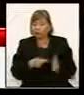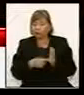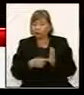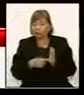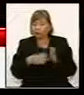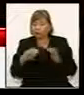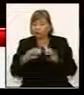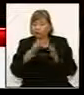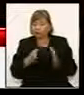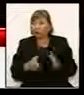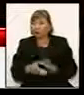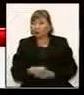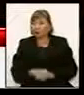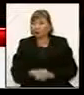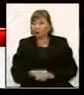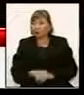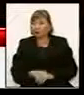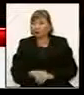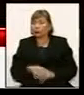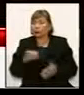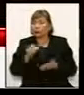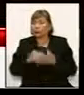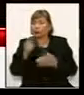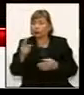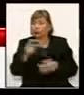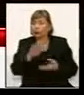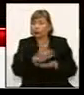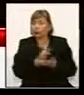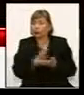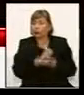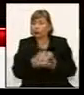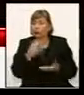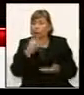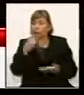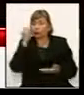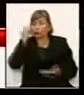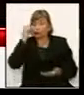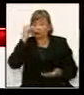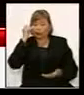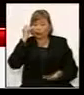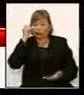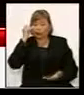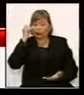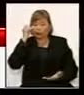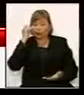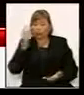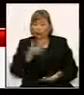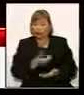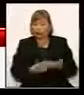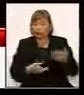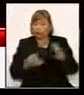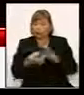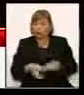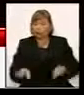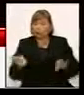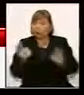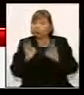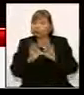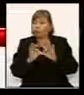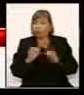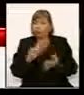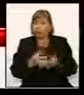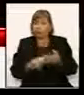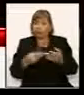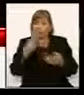señora congresista, a cada uno de los participantes. Nosotros entendemos que lo importante es que